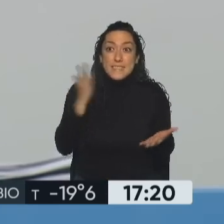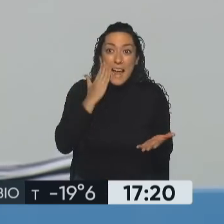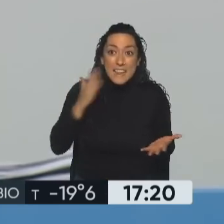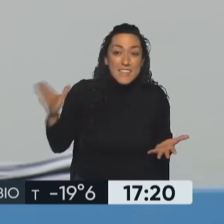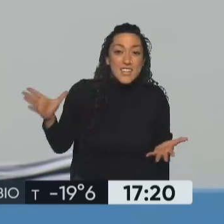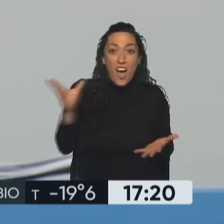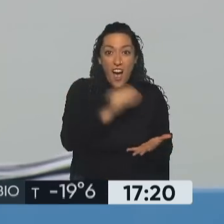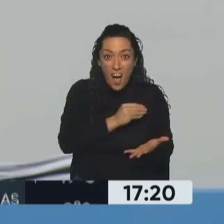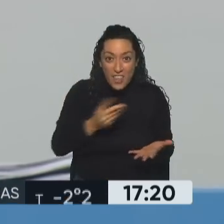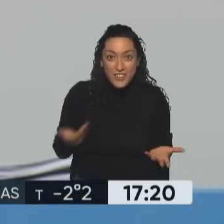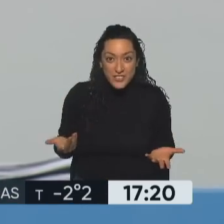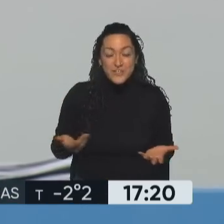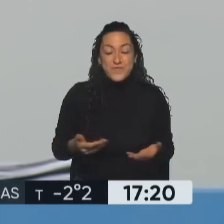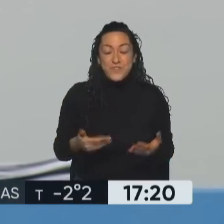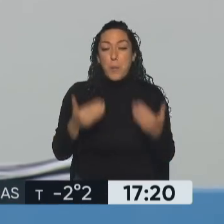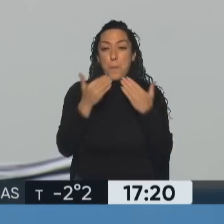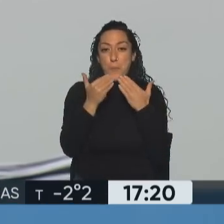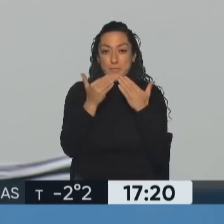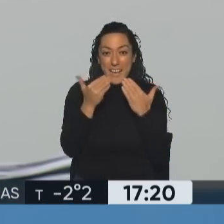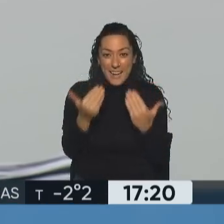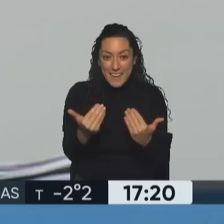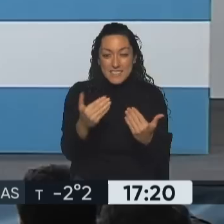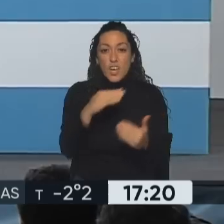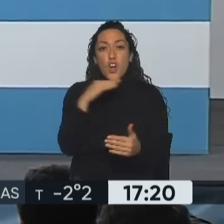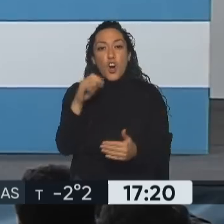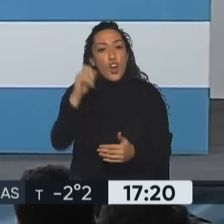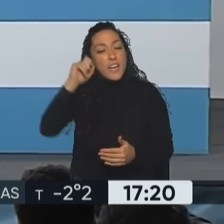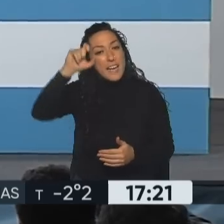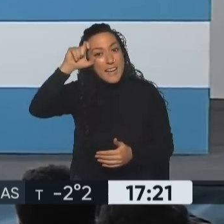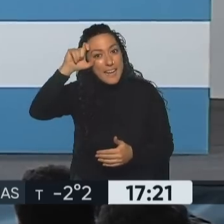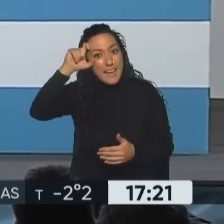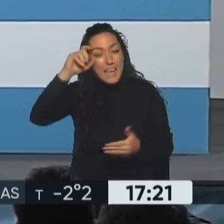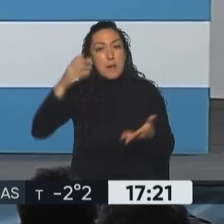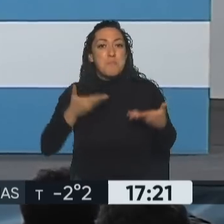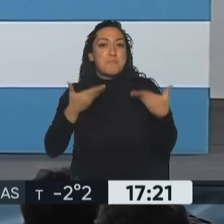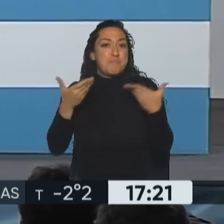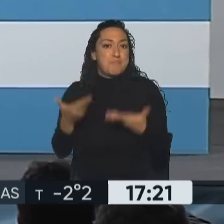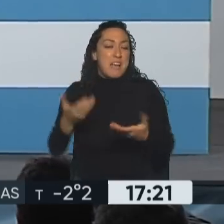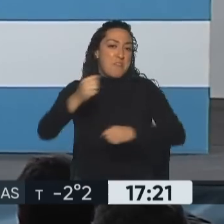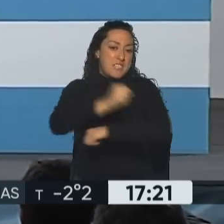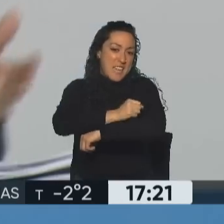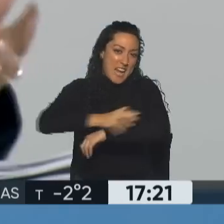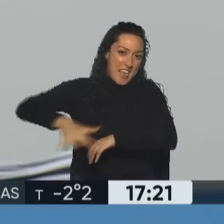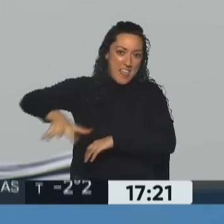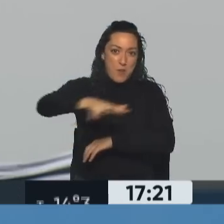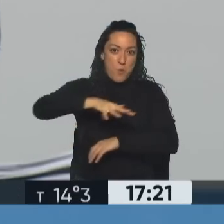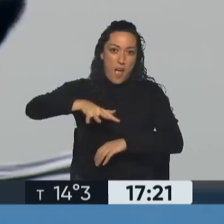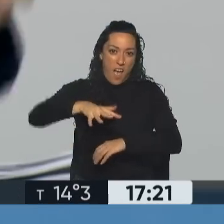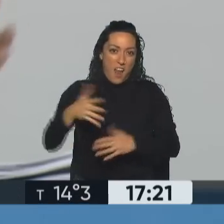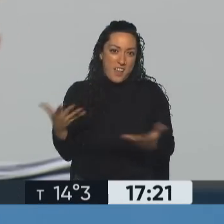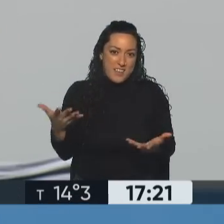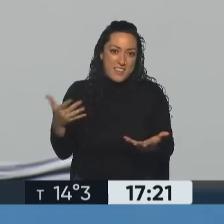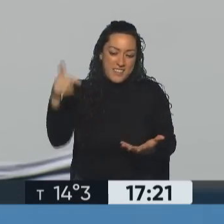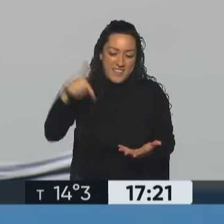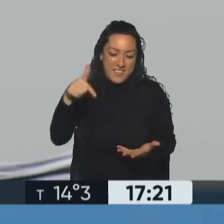a todas. Muchas gracias, Jorge, por recibirnos acá en Avellaneda. Para nosotros, Avellaneda